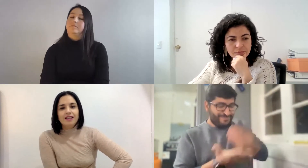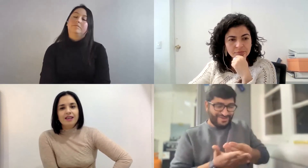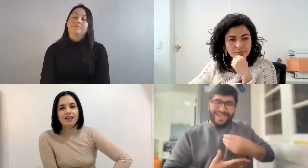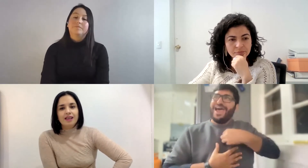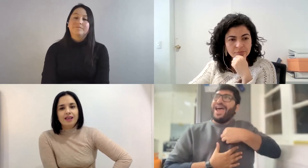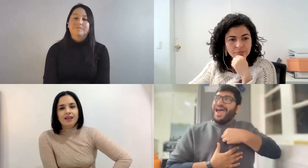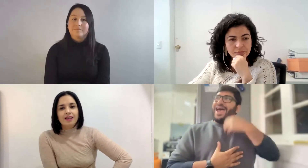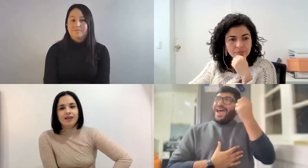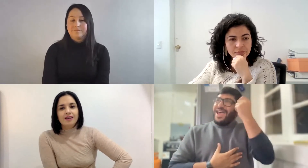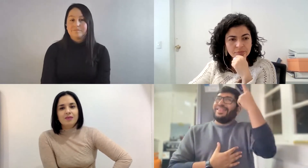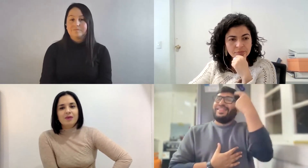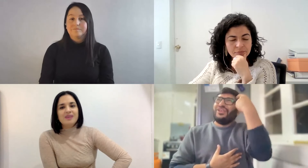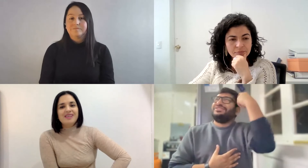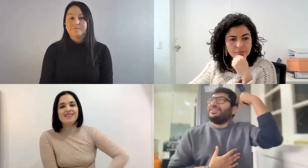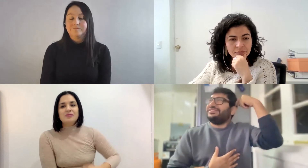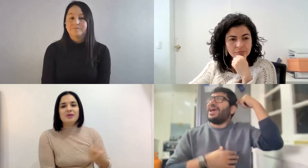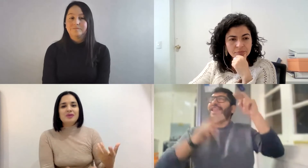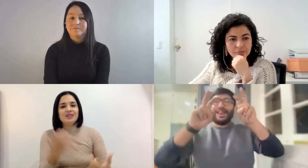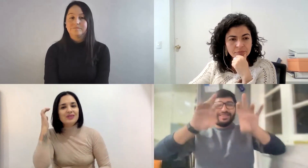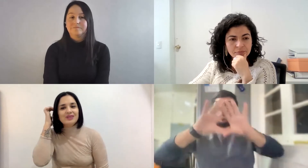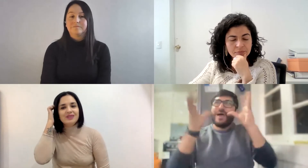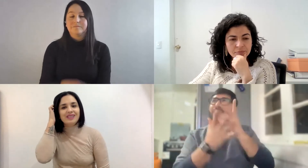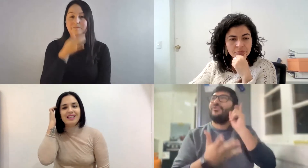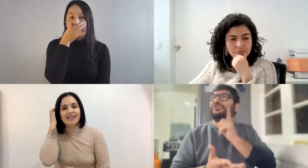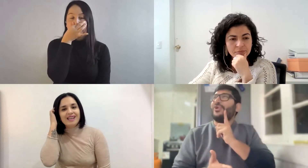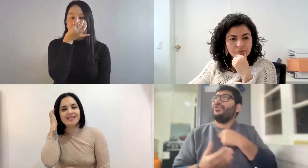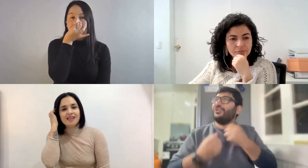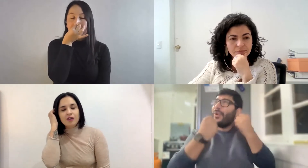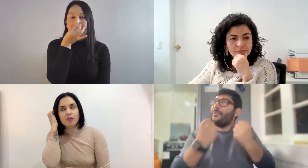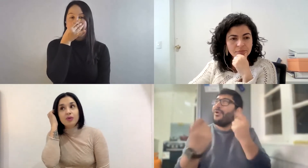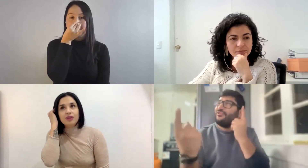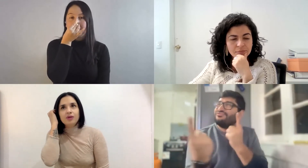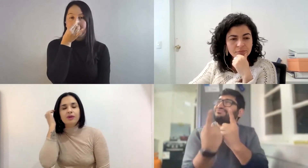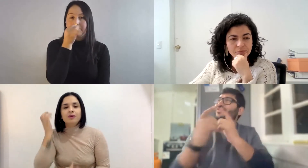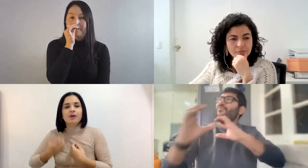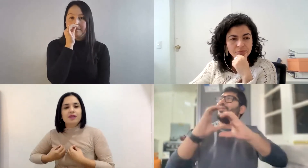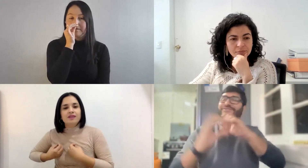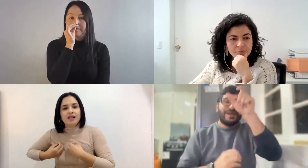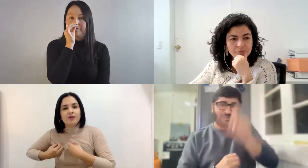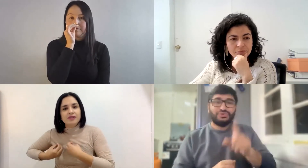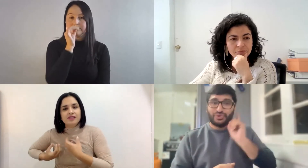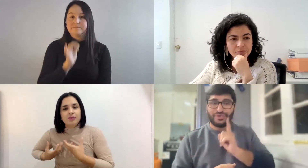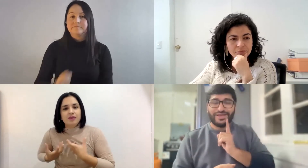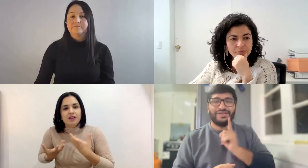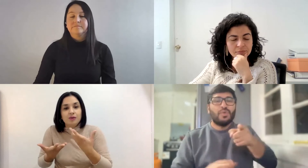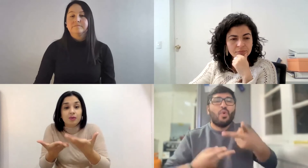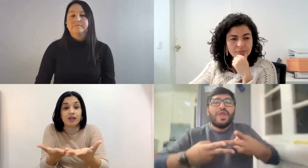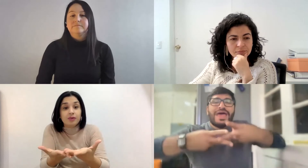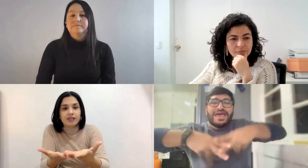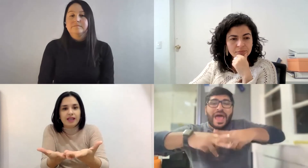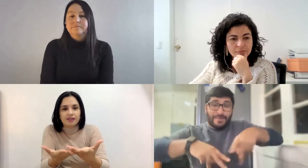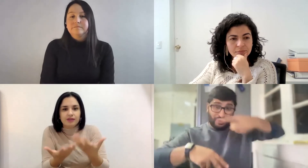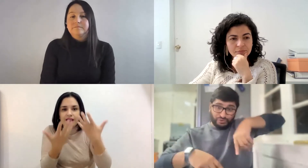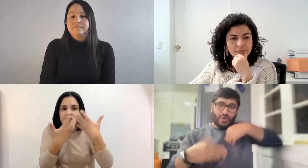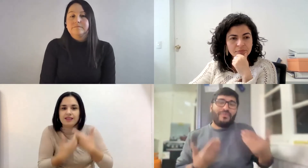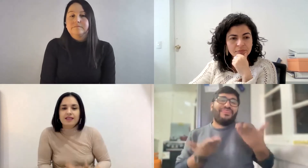ahí, para mí es su pregunta y todo, y el análisis es como un poquito el premio para mí, la compensación para mí es como el poder